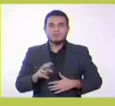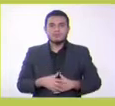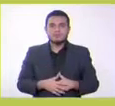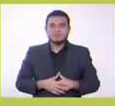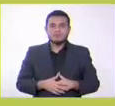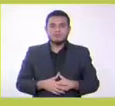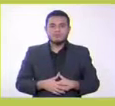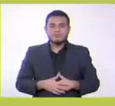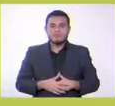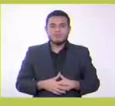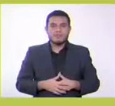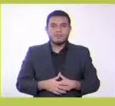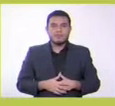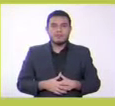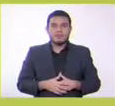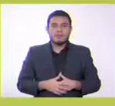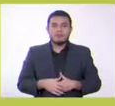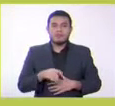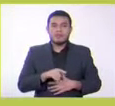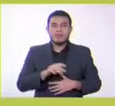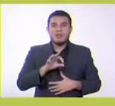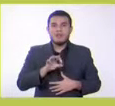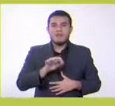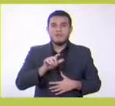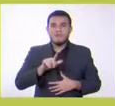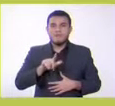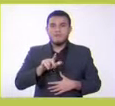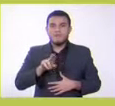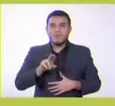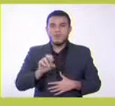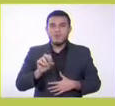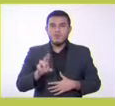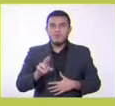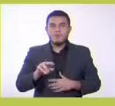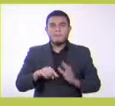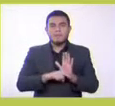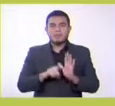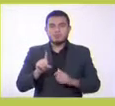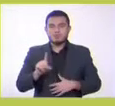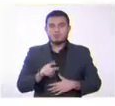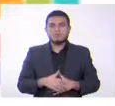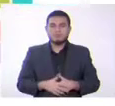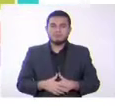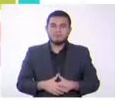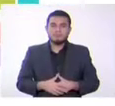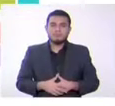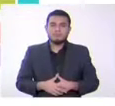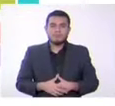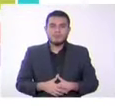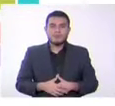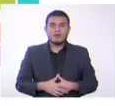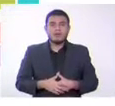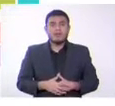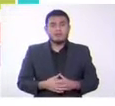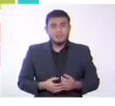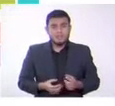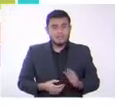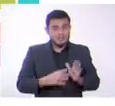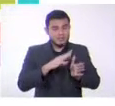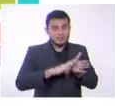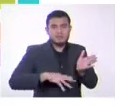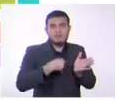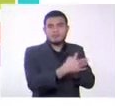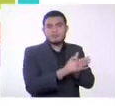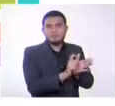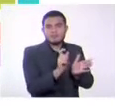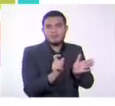El número de oxidación del flúor es -1. Los metales alcalinos